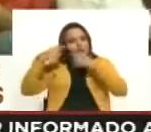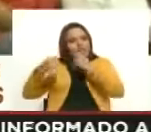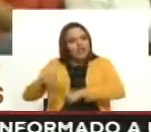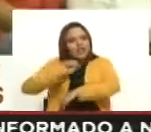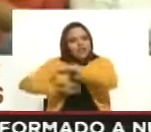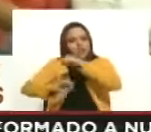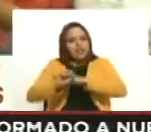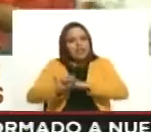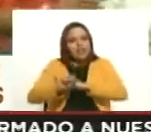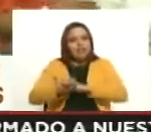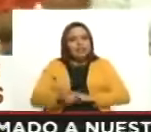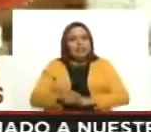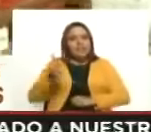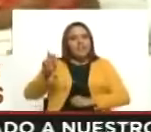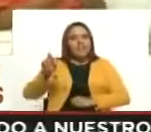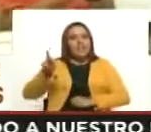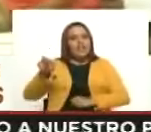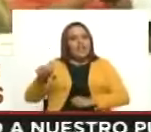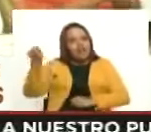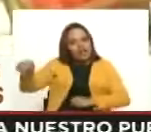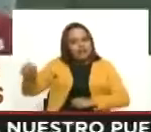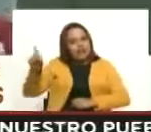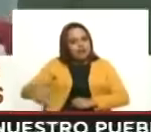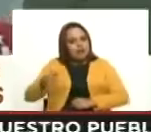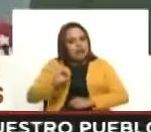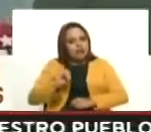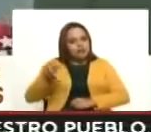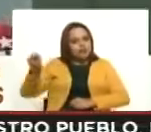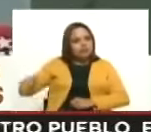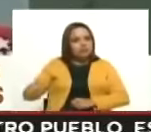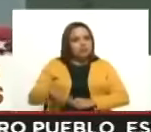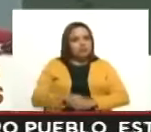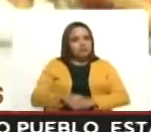Mena, aquí presente.